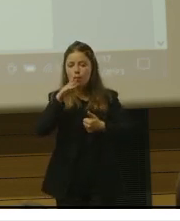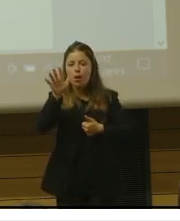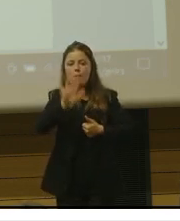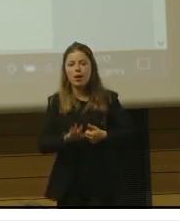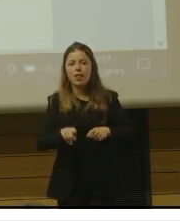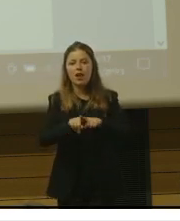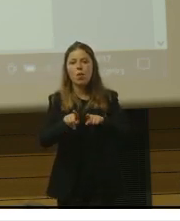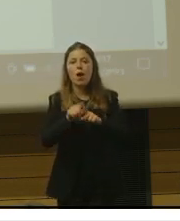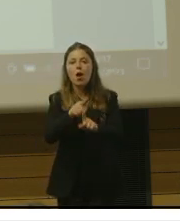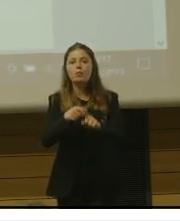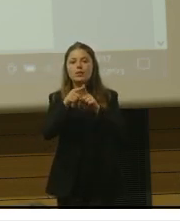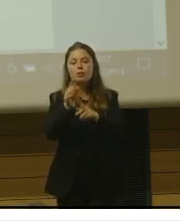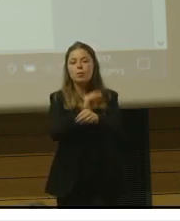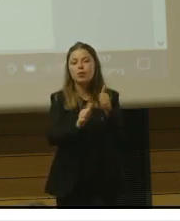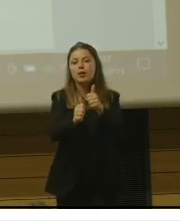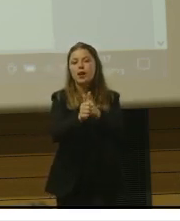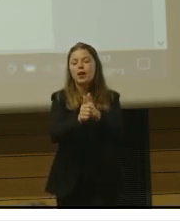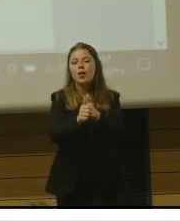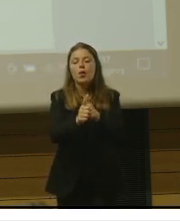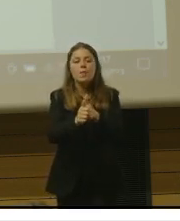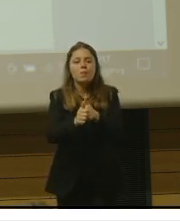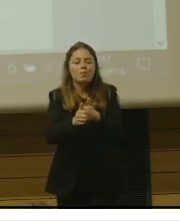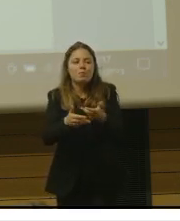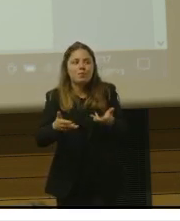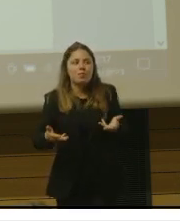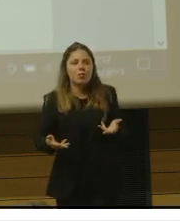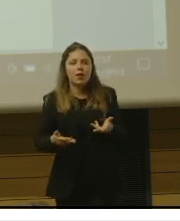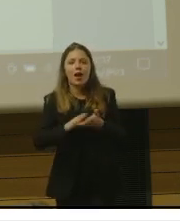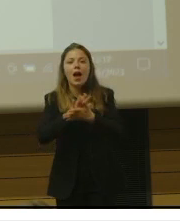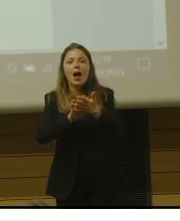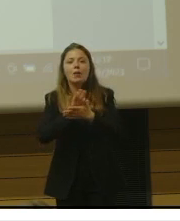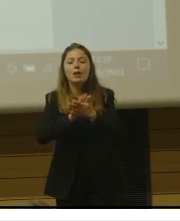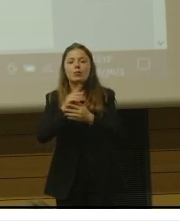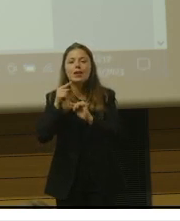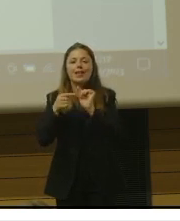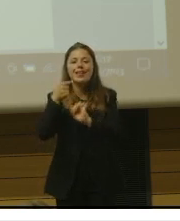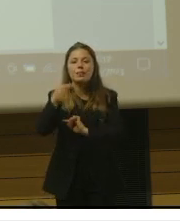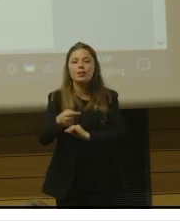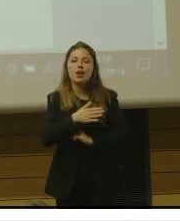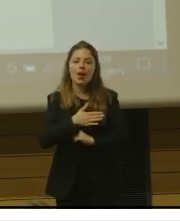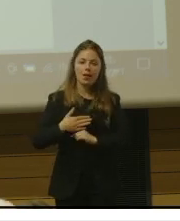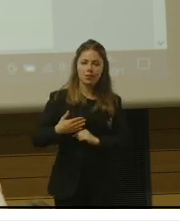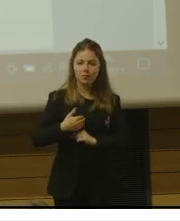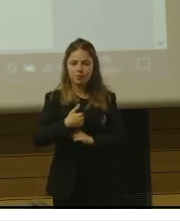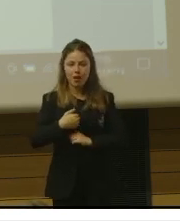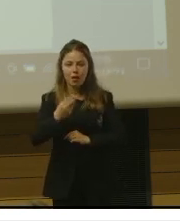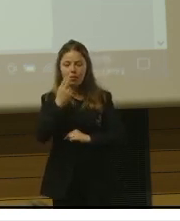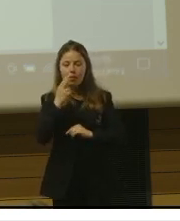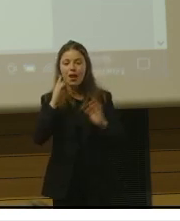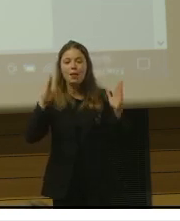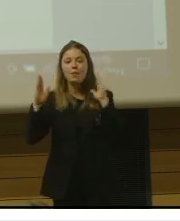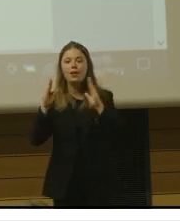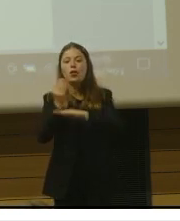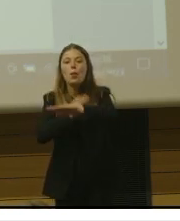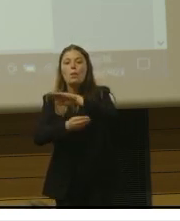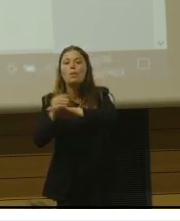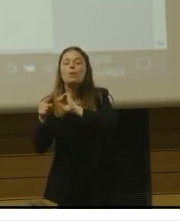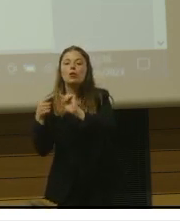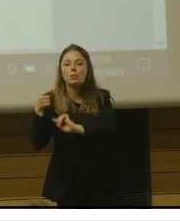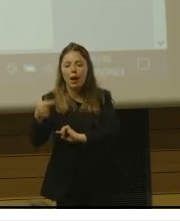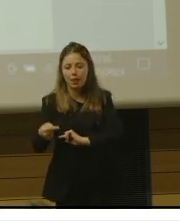ser un objetivo prioritario, ¿no? Y bueno, hablaremos también después del papel que juega el tabaco en el periodo de posparto, ¿no?